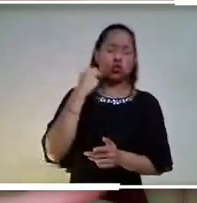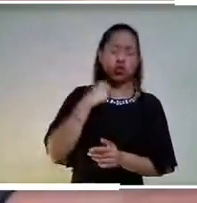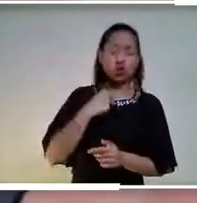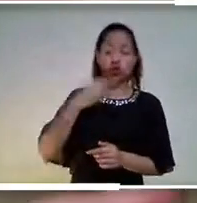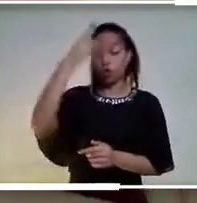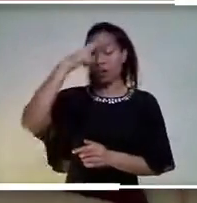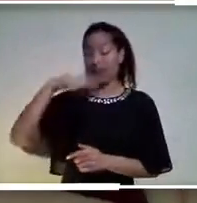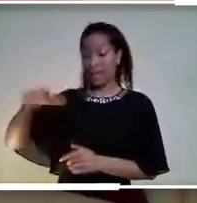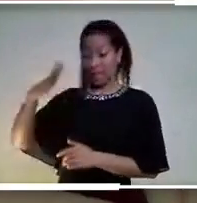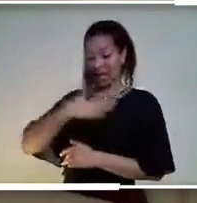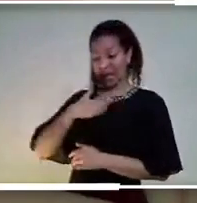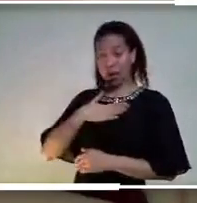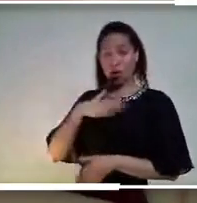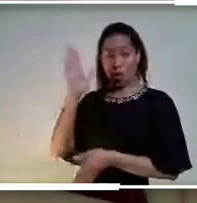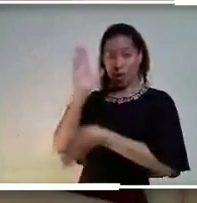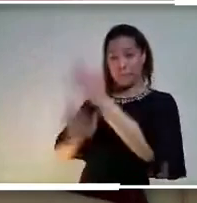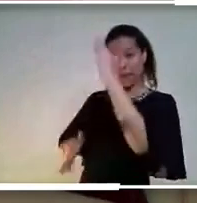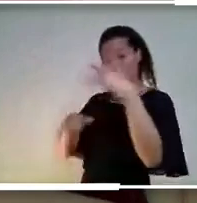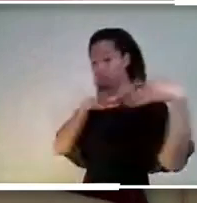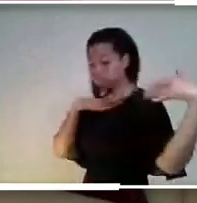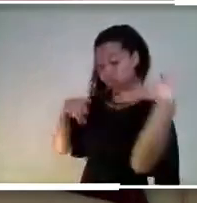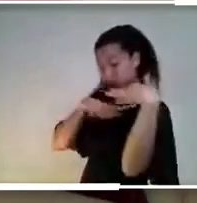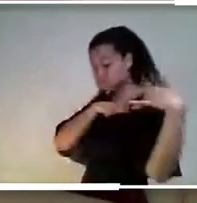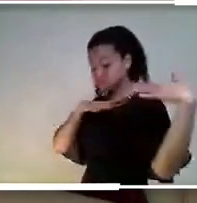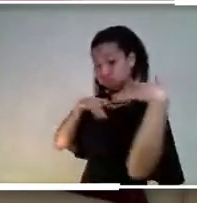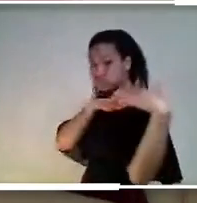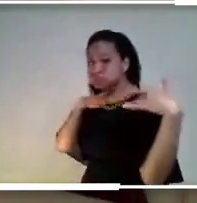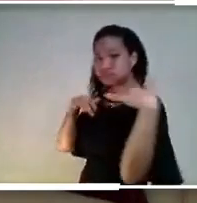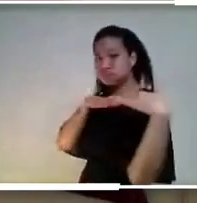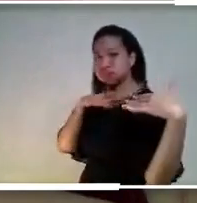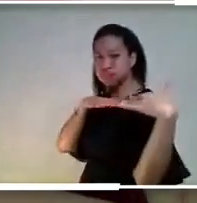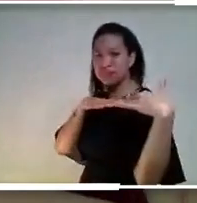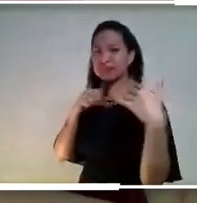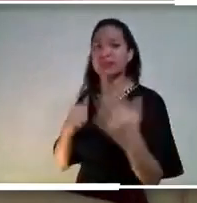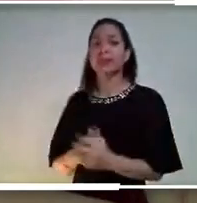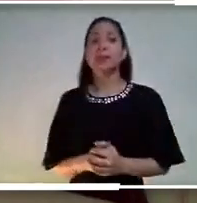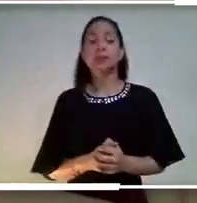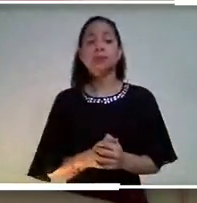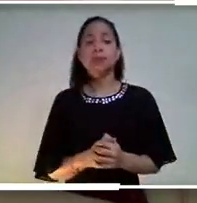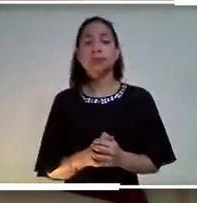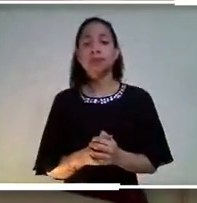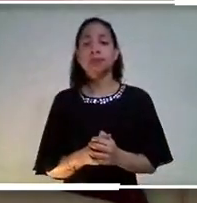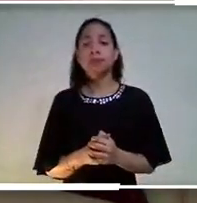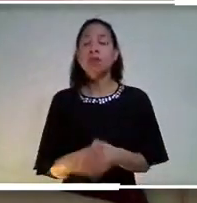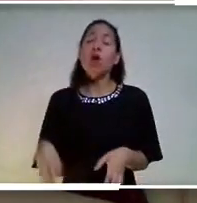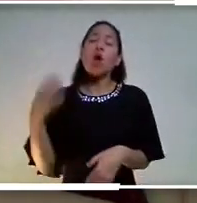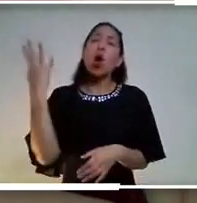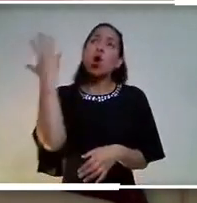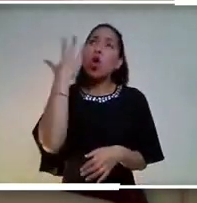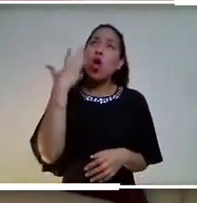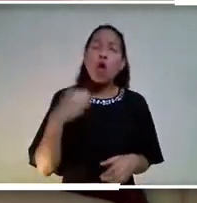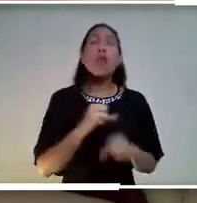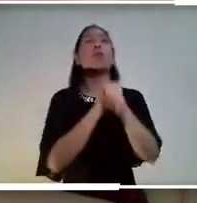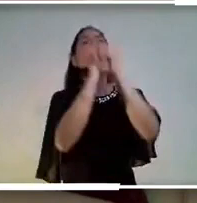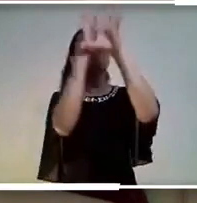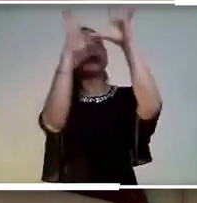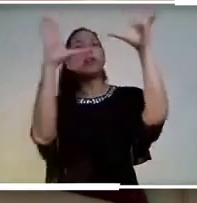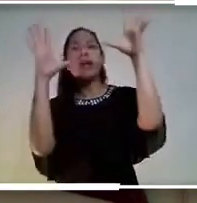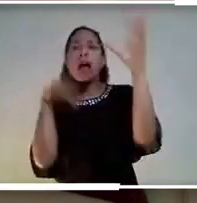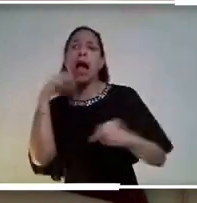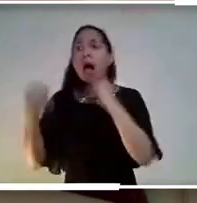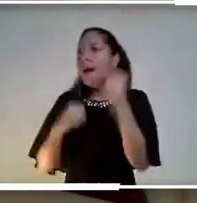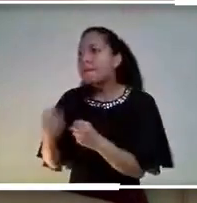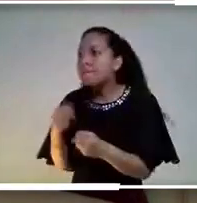eeuu en su días ya la terrible guerra de vietnam cada mañana ya corría el buzón esperando